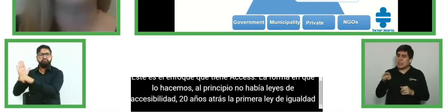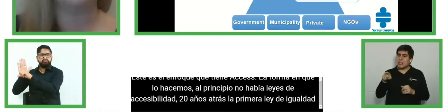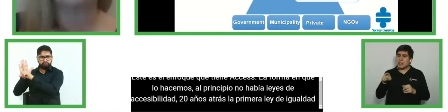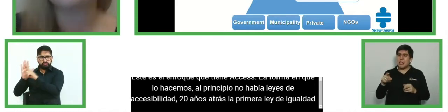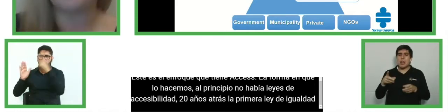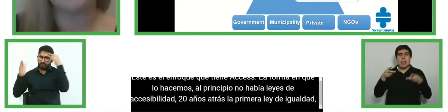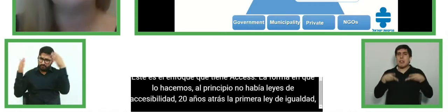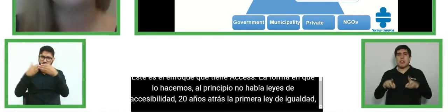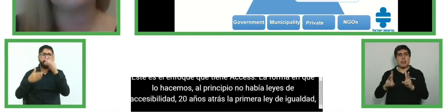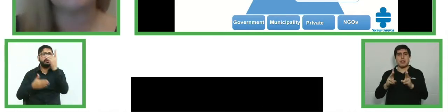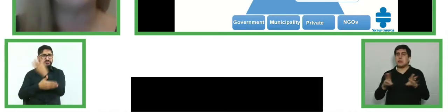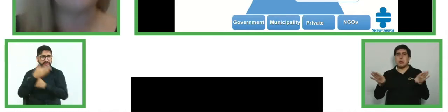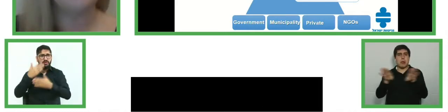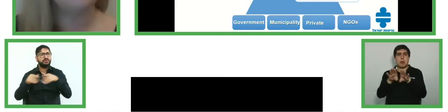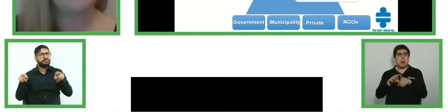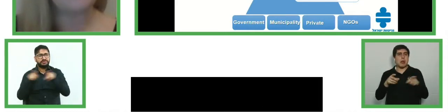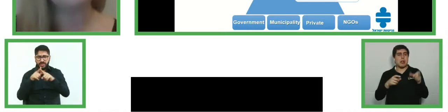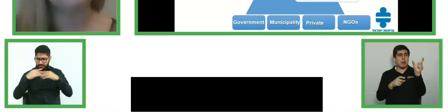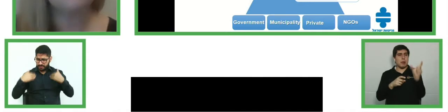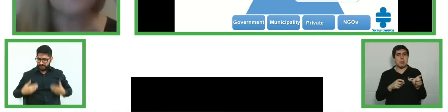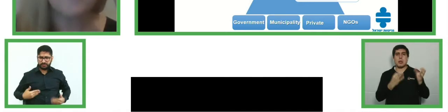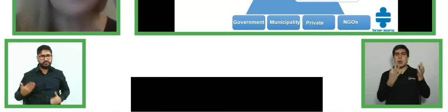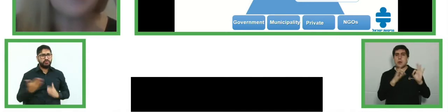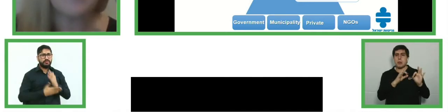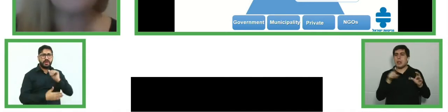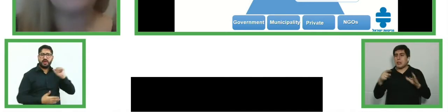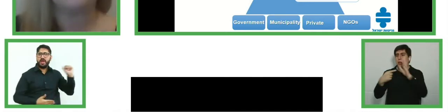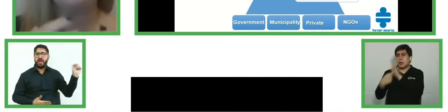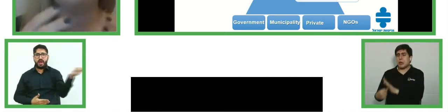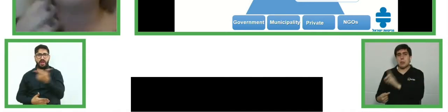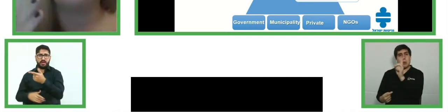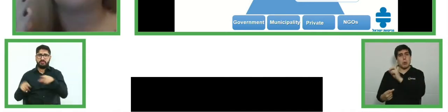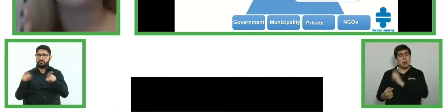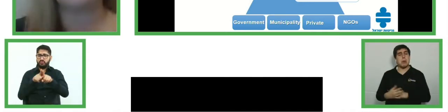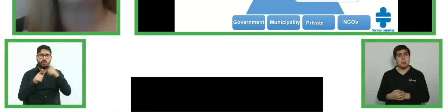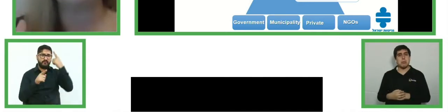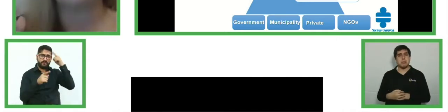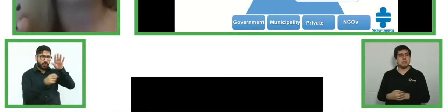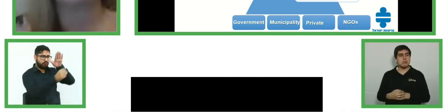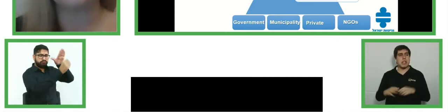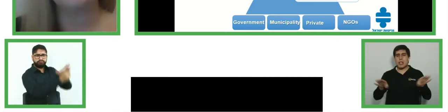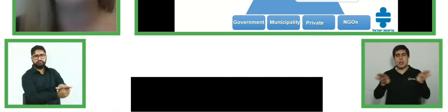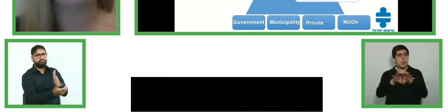igualdad y para que no ser discriminado, etcétera. Y después